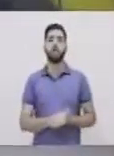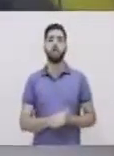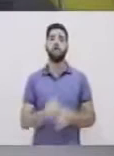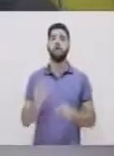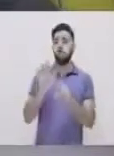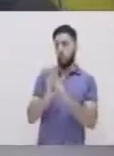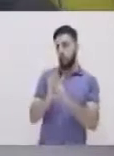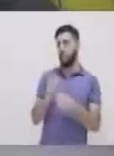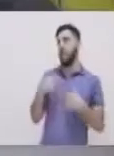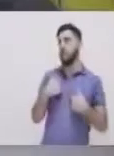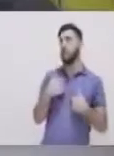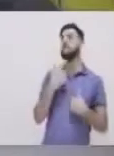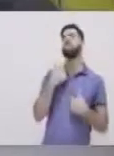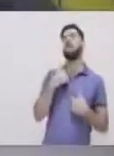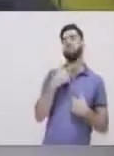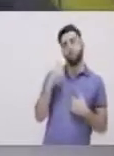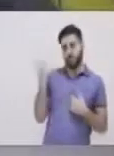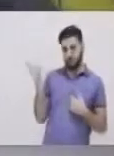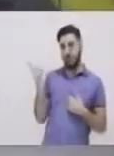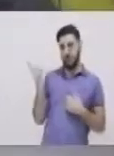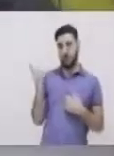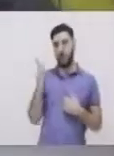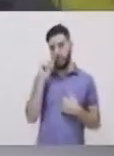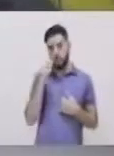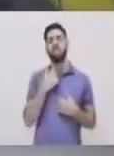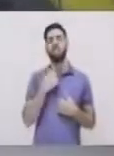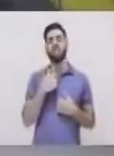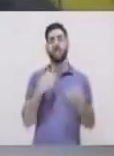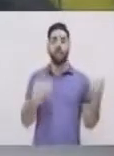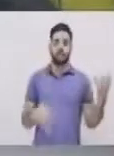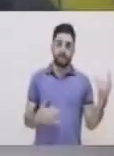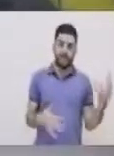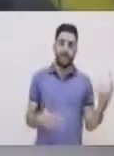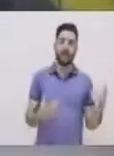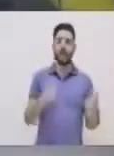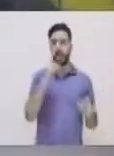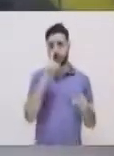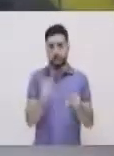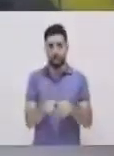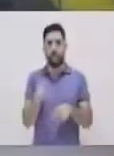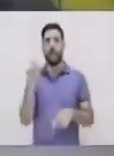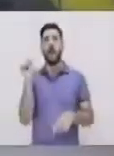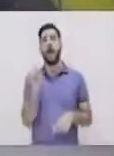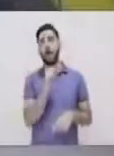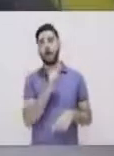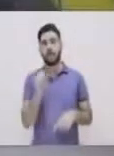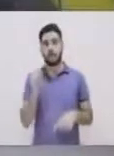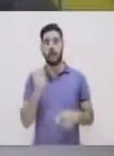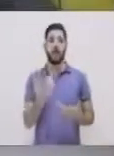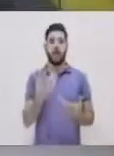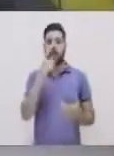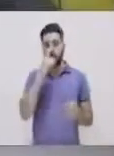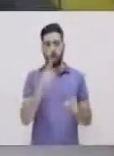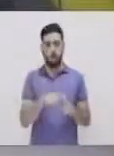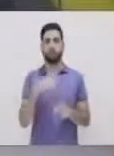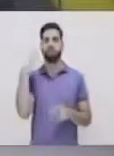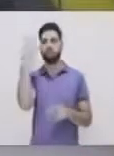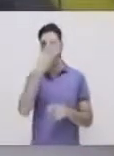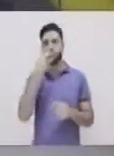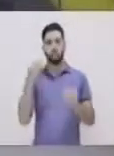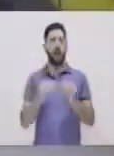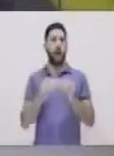punto, pero a mí me gusta tocar la guitarra, en algunos momentos canto, y es